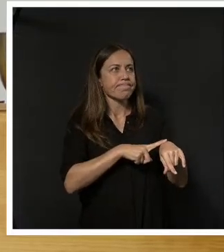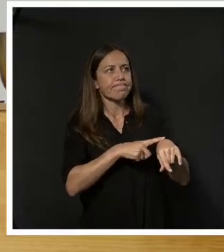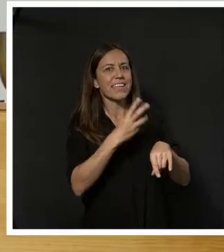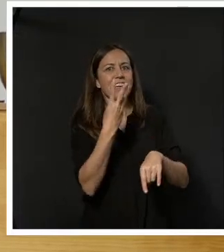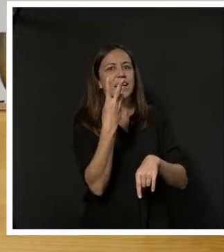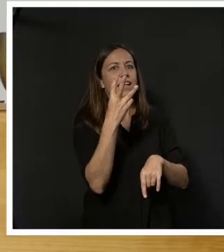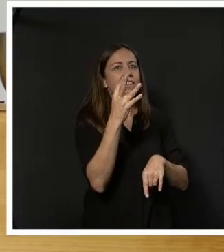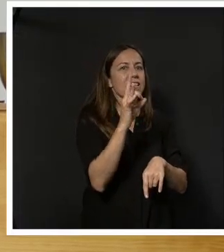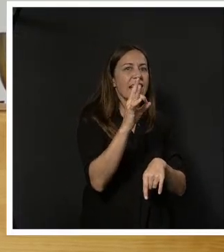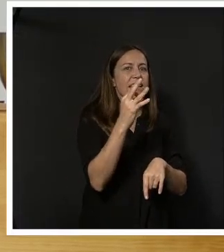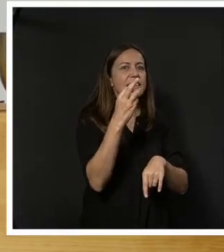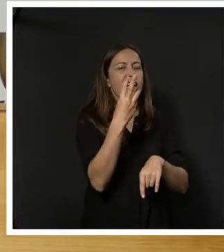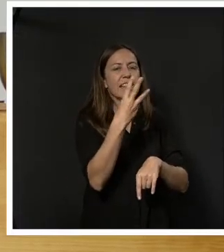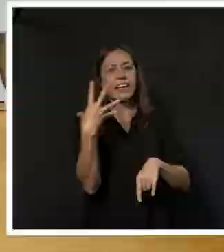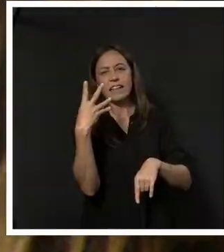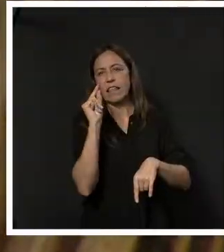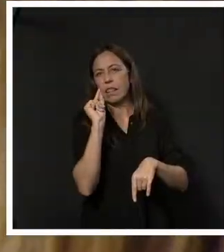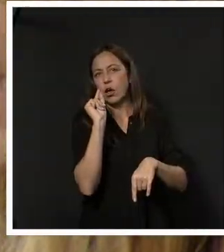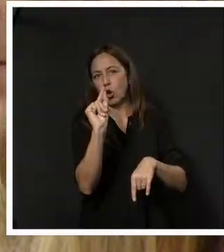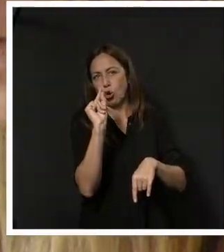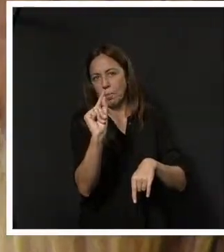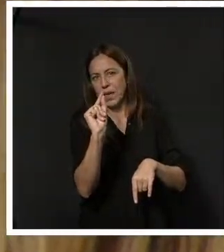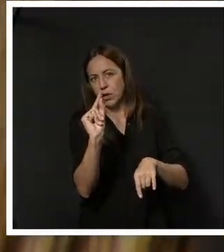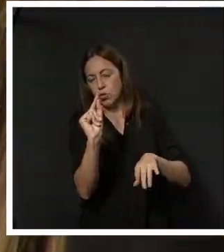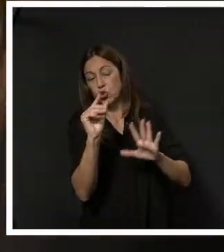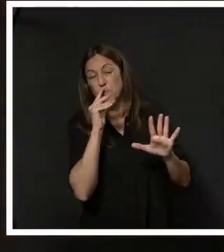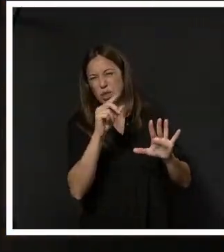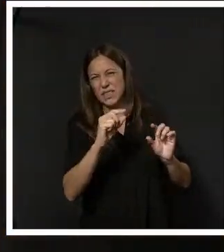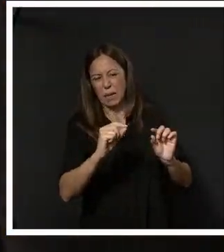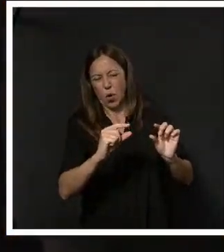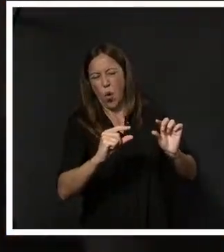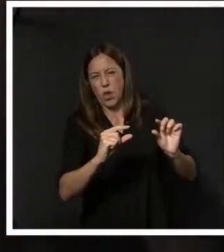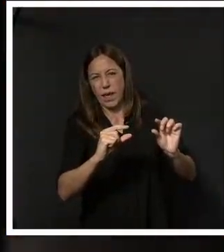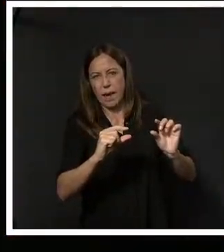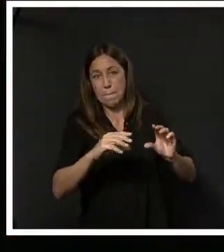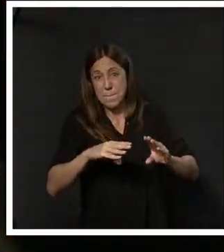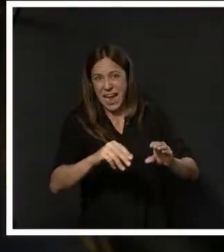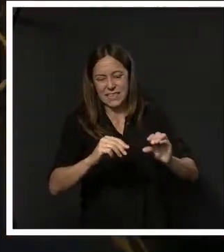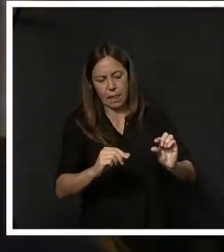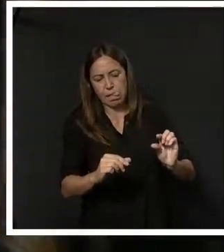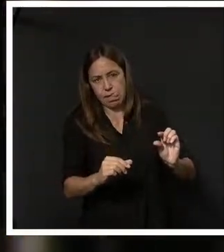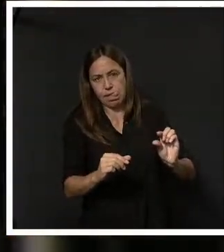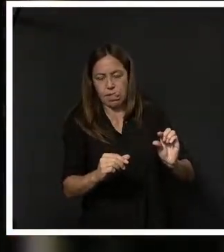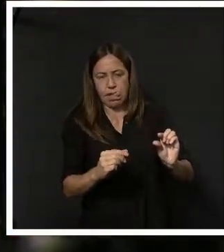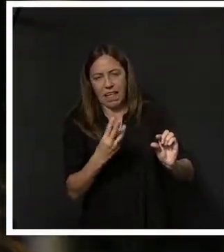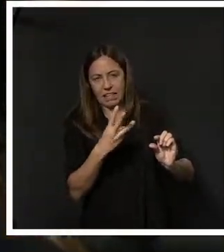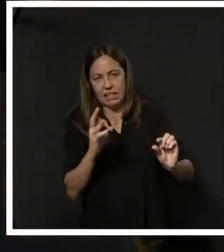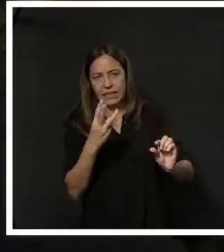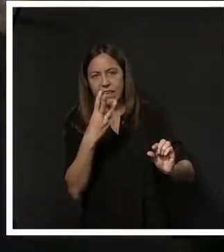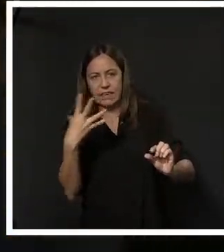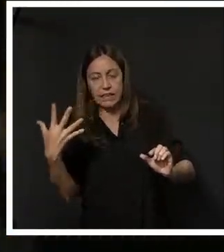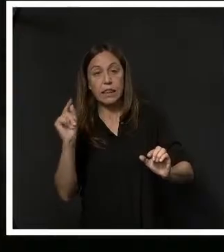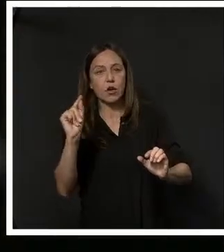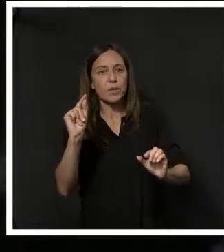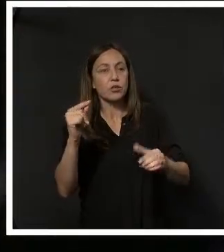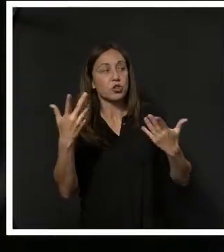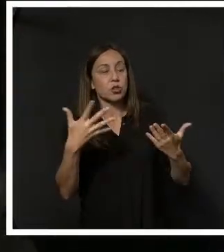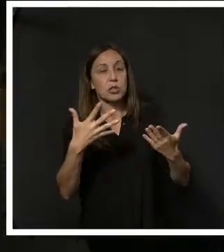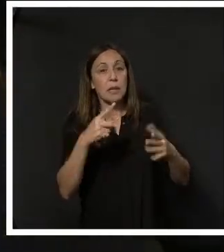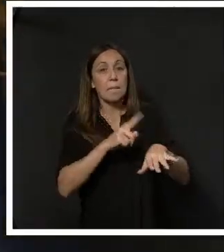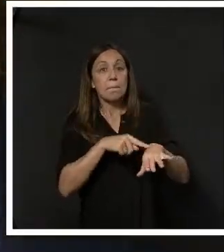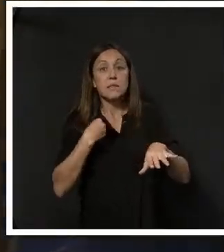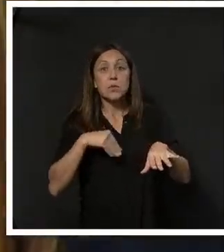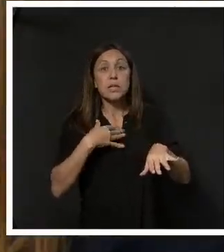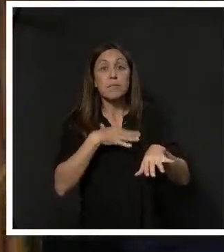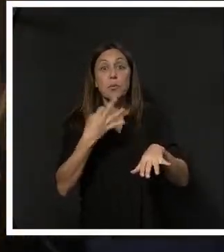30 35 minutos para que porque ésta está bastante gordilla masa y mientras tanto que puedes hacer Eh Esto boda